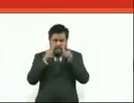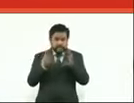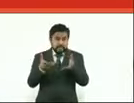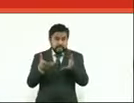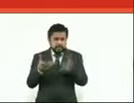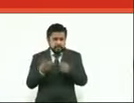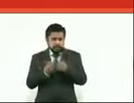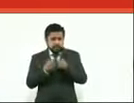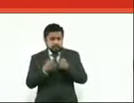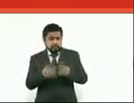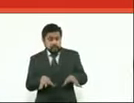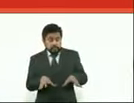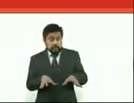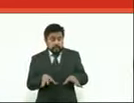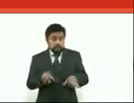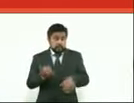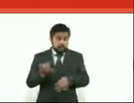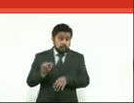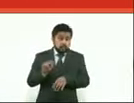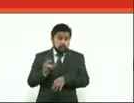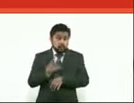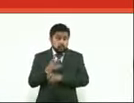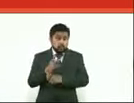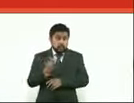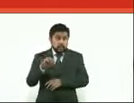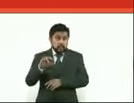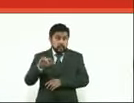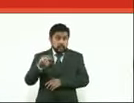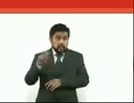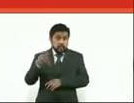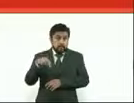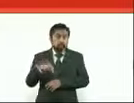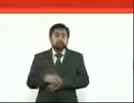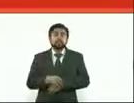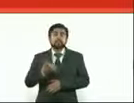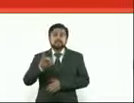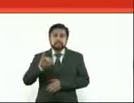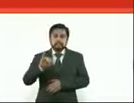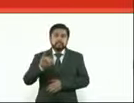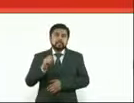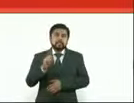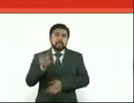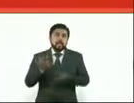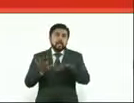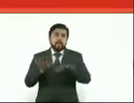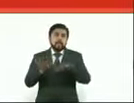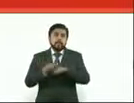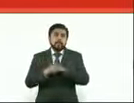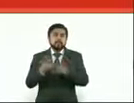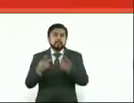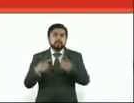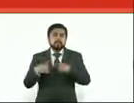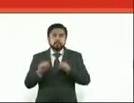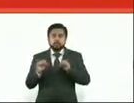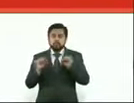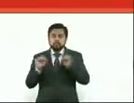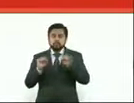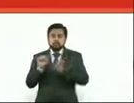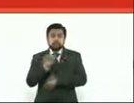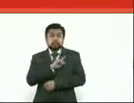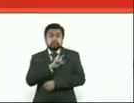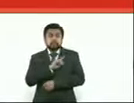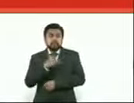Sí se pierde. Y empiezas a tener también el pensamiento de a qué tanto traigo atrás